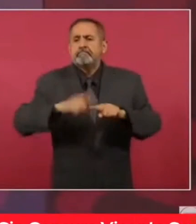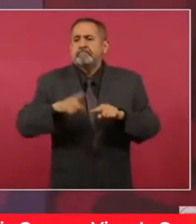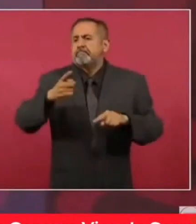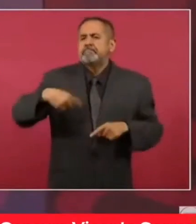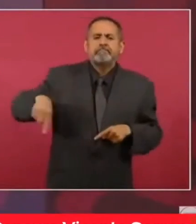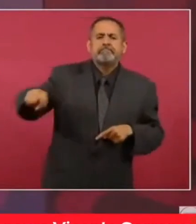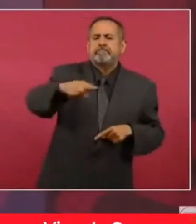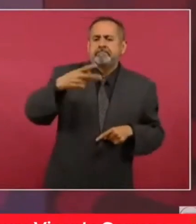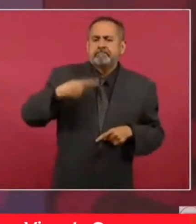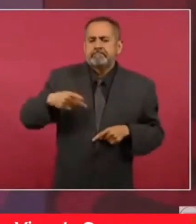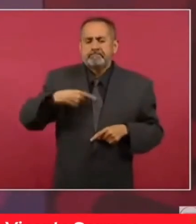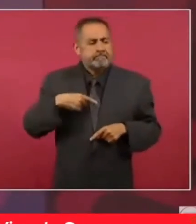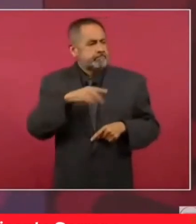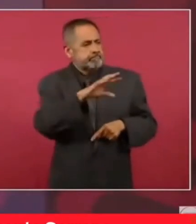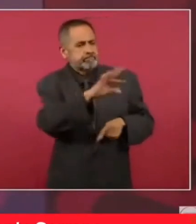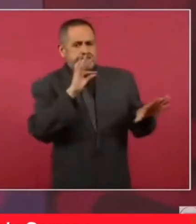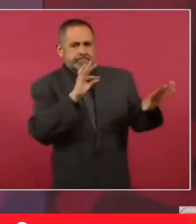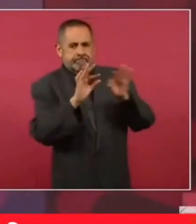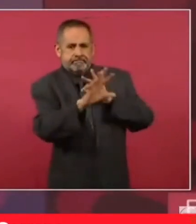a